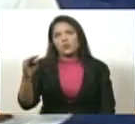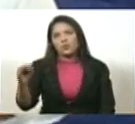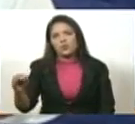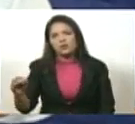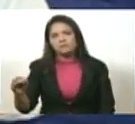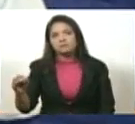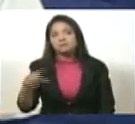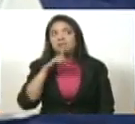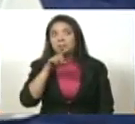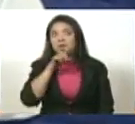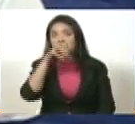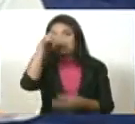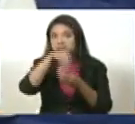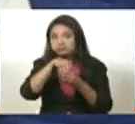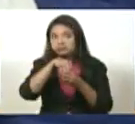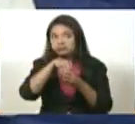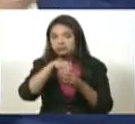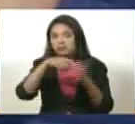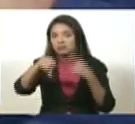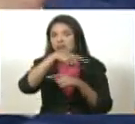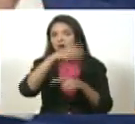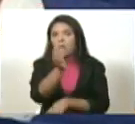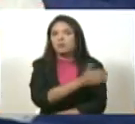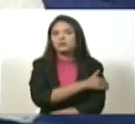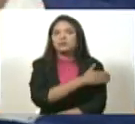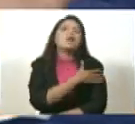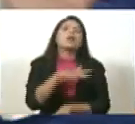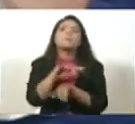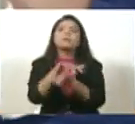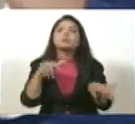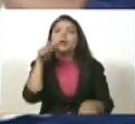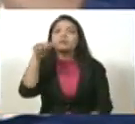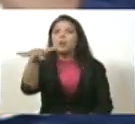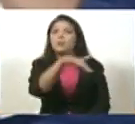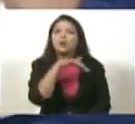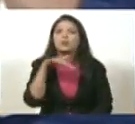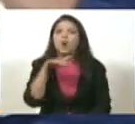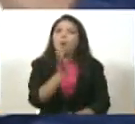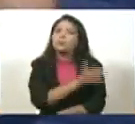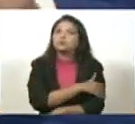consulta interna de la oposición, donde la mayoría del pueblo opositor no salió.